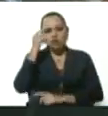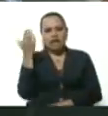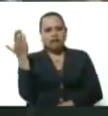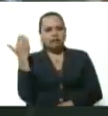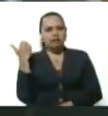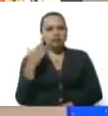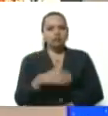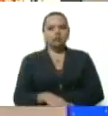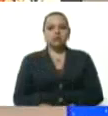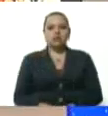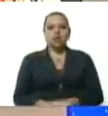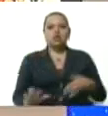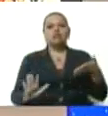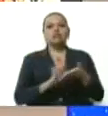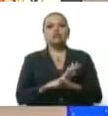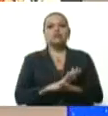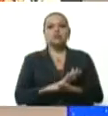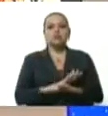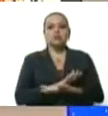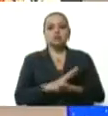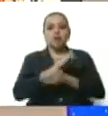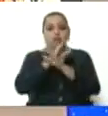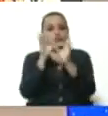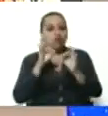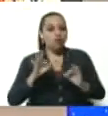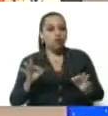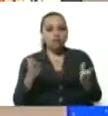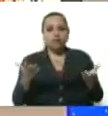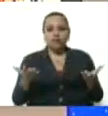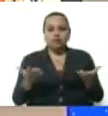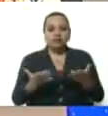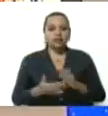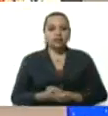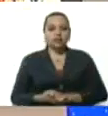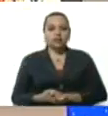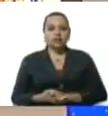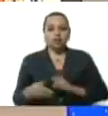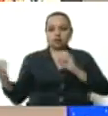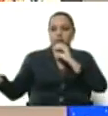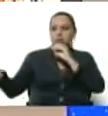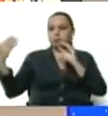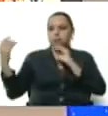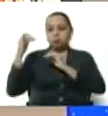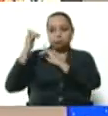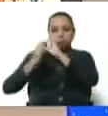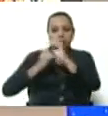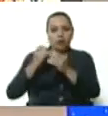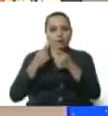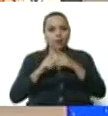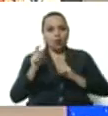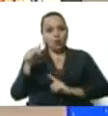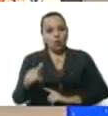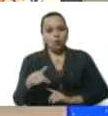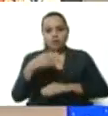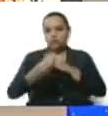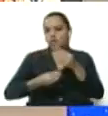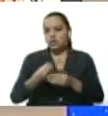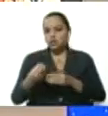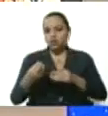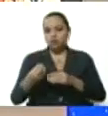sobre esta inédita forma de audiencia inesperada, pero hoy se dio esa